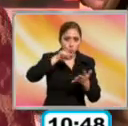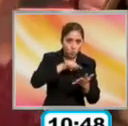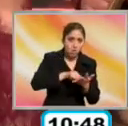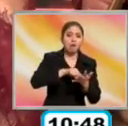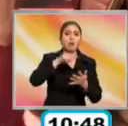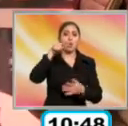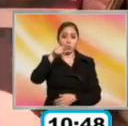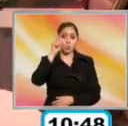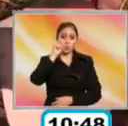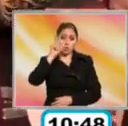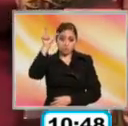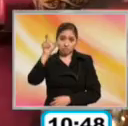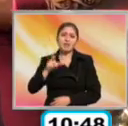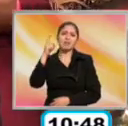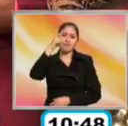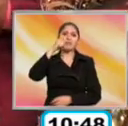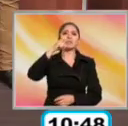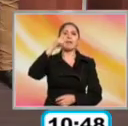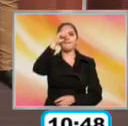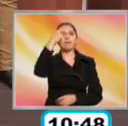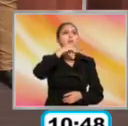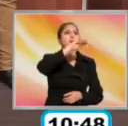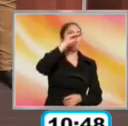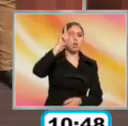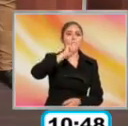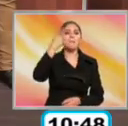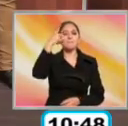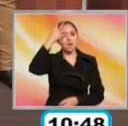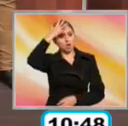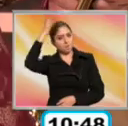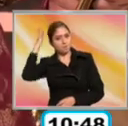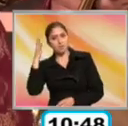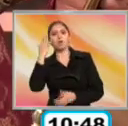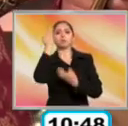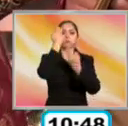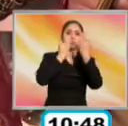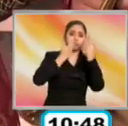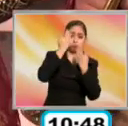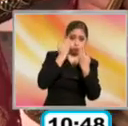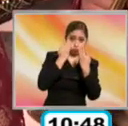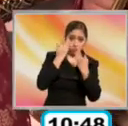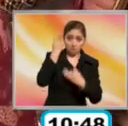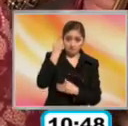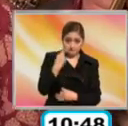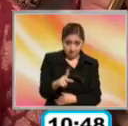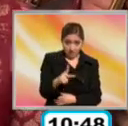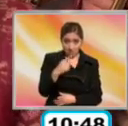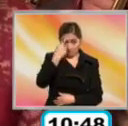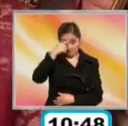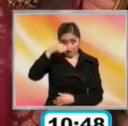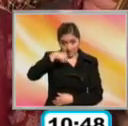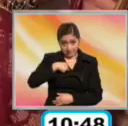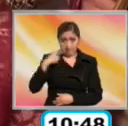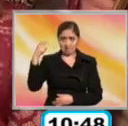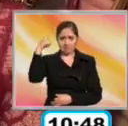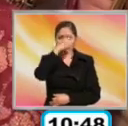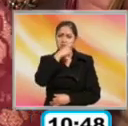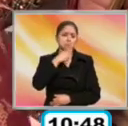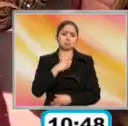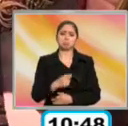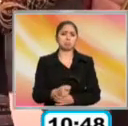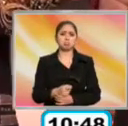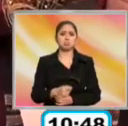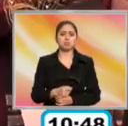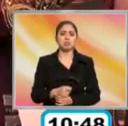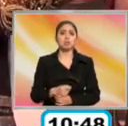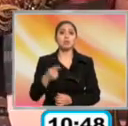complicado, pero en cuestiones de que el pelo, que la arreglada, pero realmente para mí no se me ha hecho complicado.